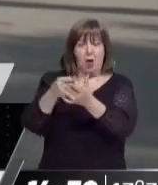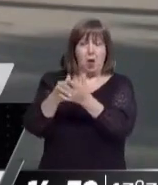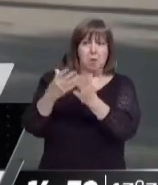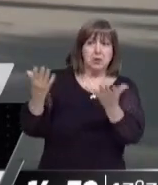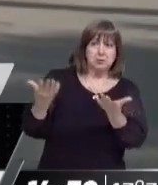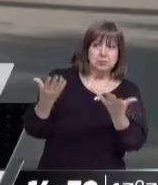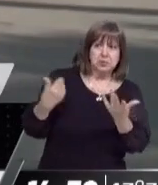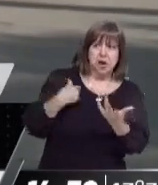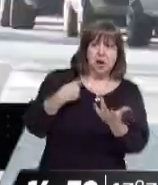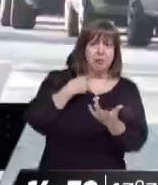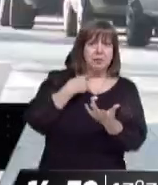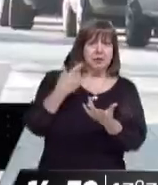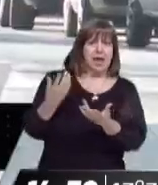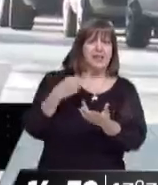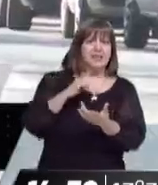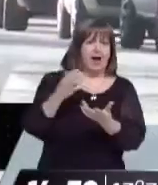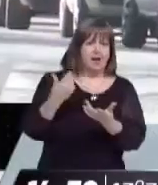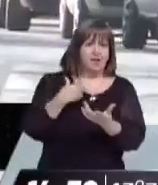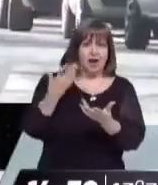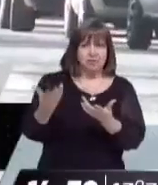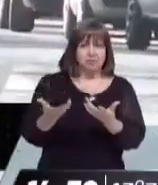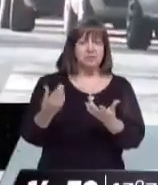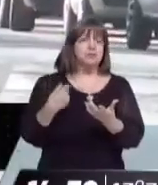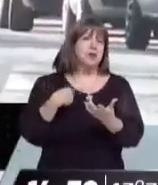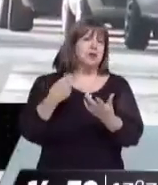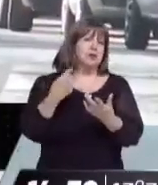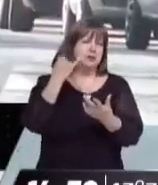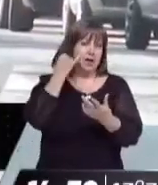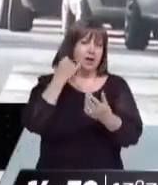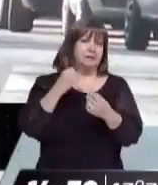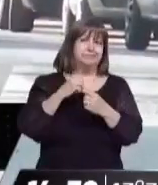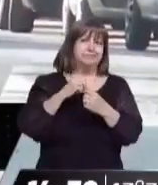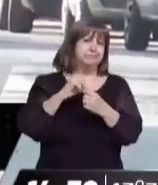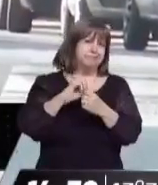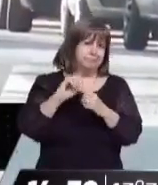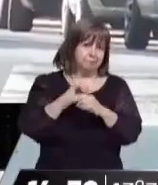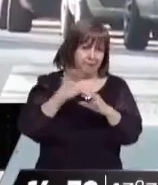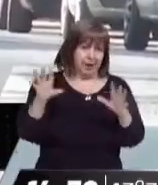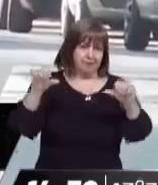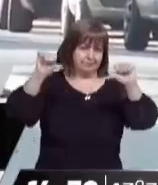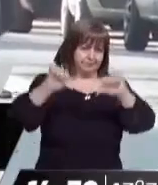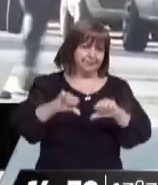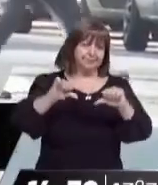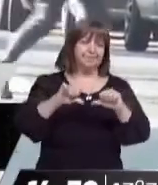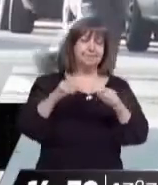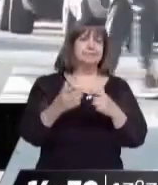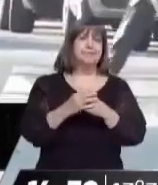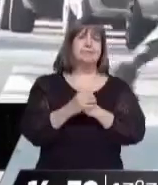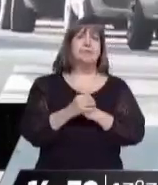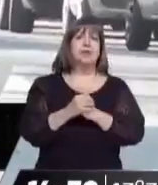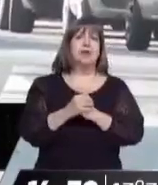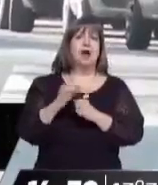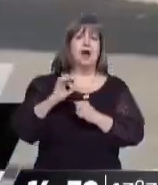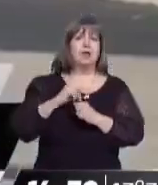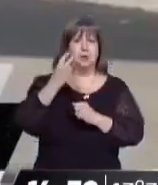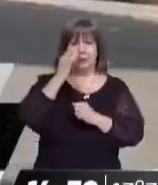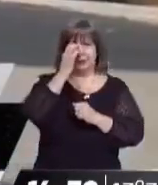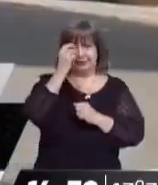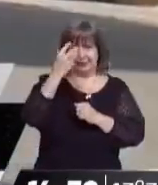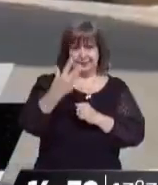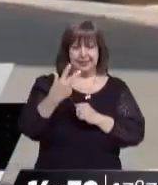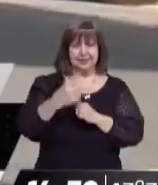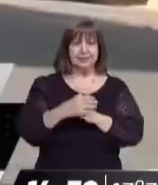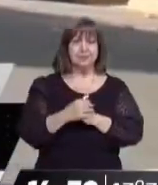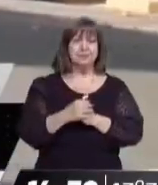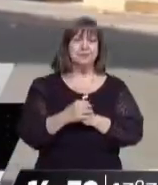se ha visto muy deteriorada a partir de todo este tipo de situaciones que sucedieron en el 2023.